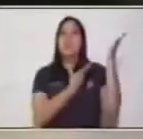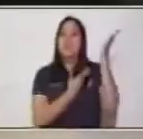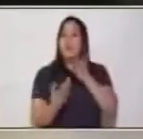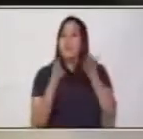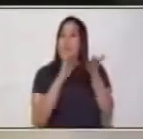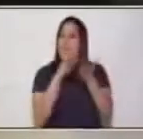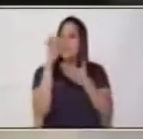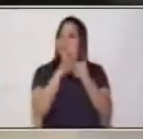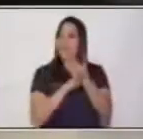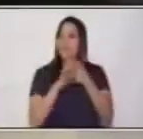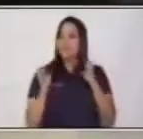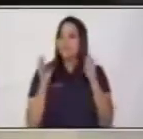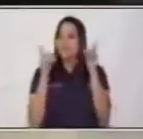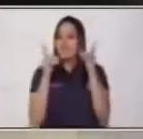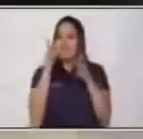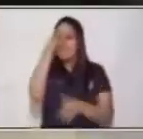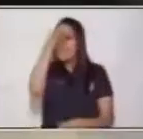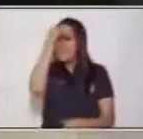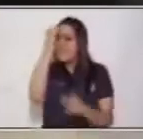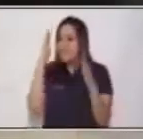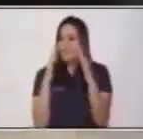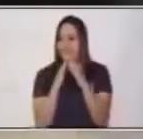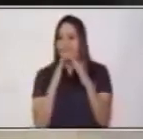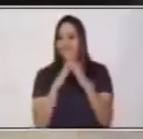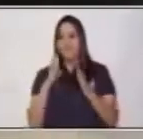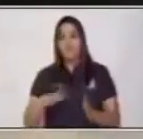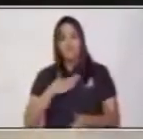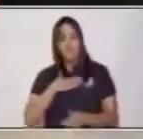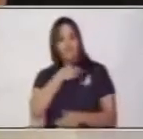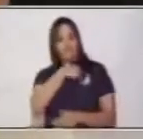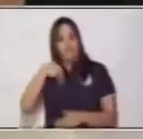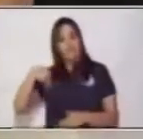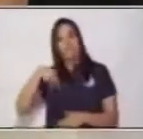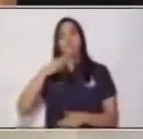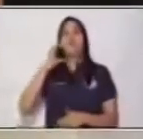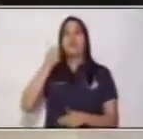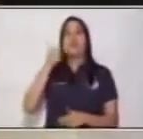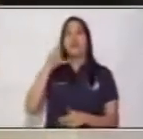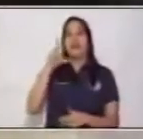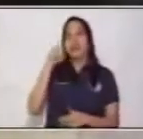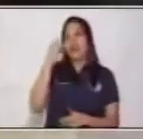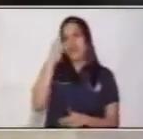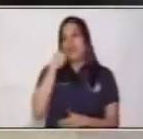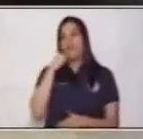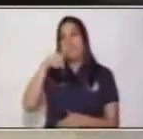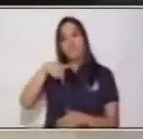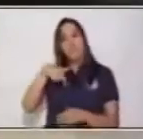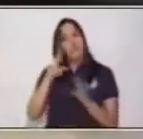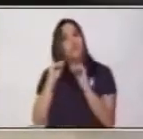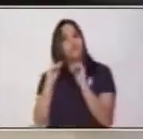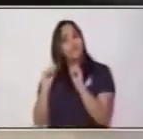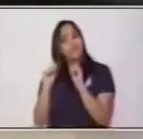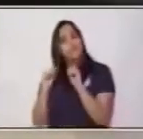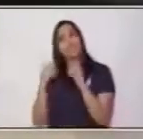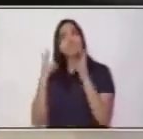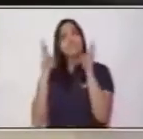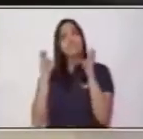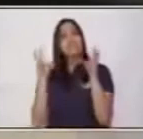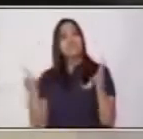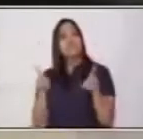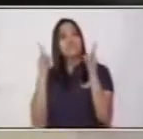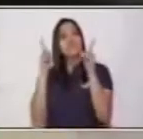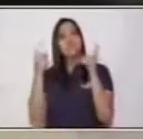Bienvenidos a este espacio educativo Aprendo en Casa. Soy el profesor Carlos Gilberto Soto y en esta oportunidad desarrollaré el tema